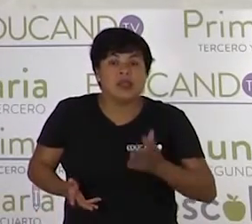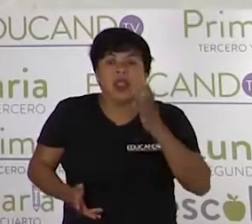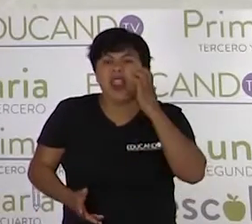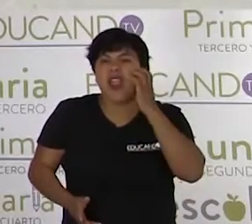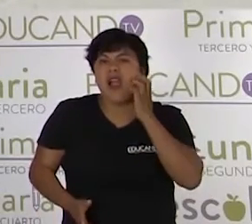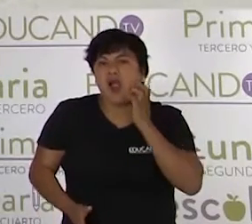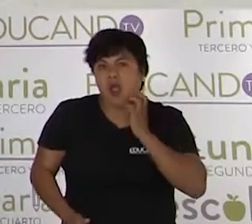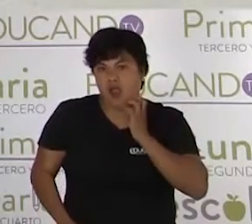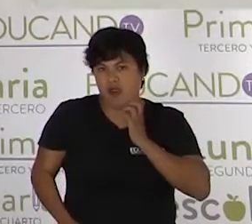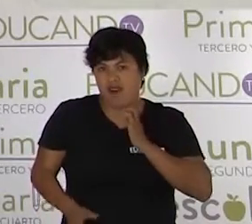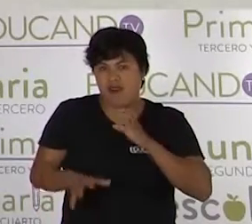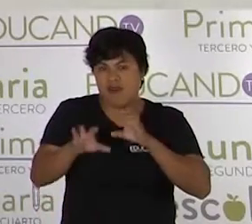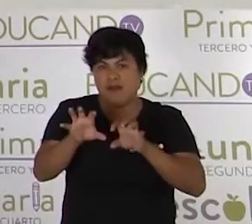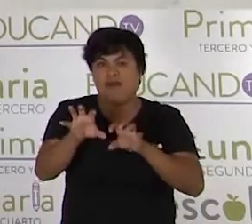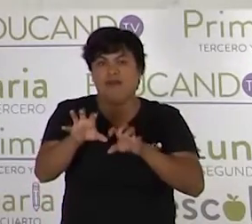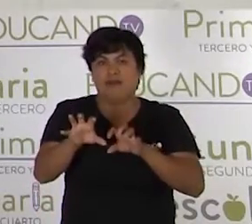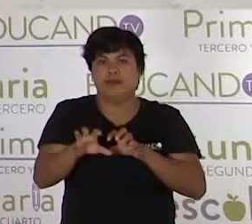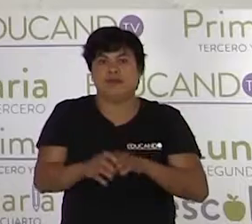león.